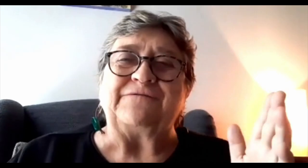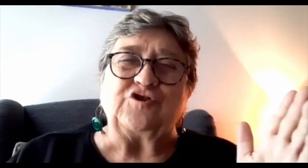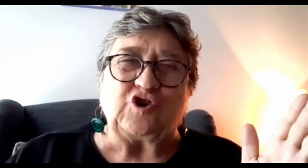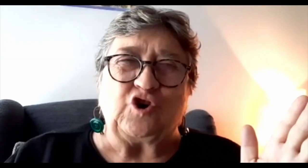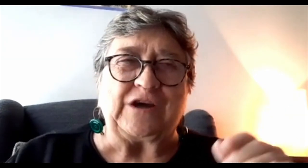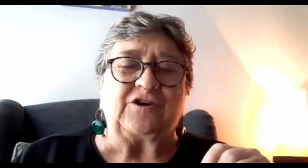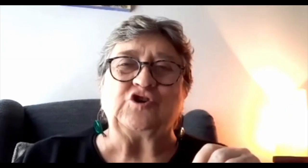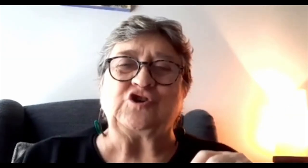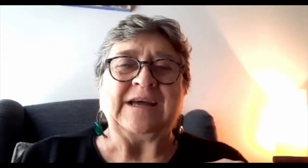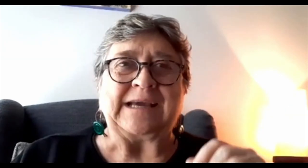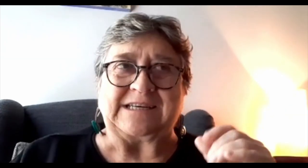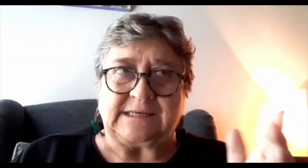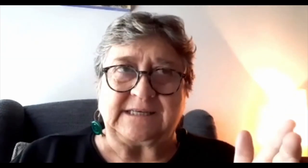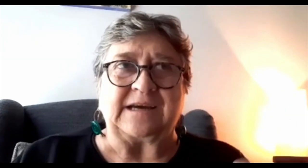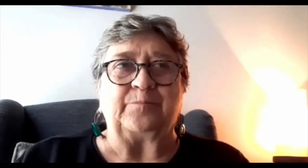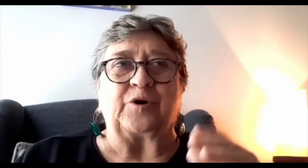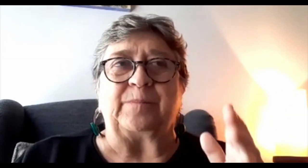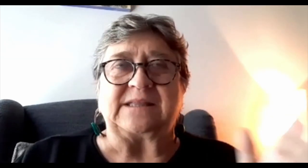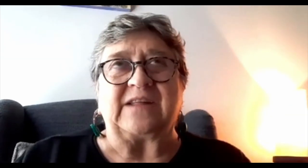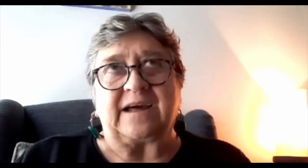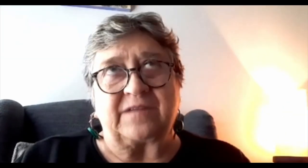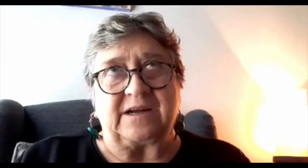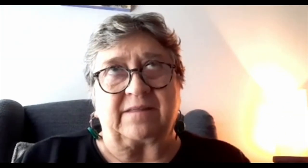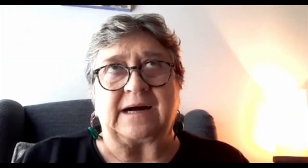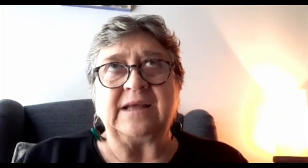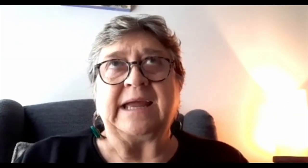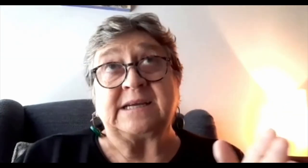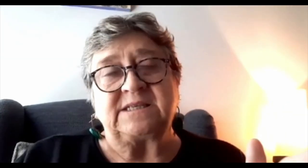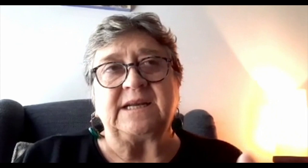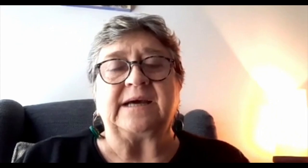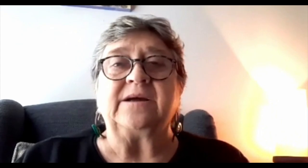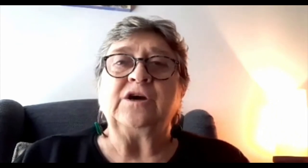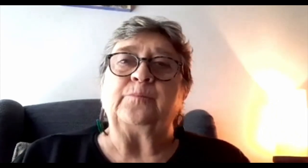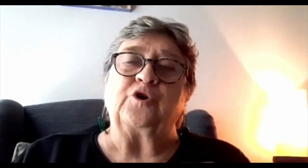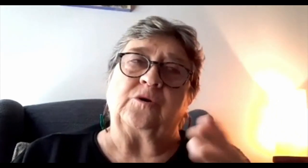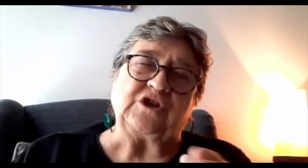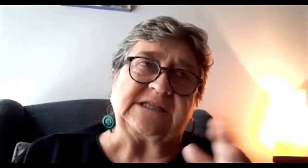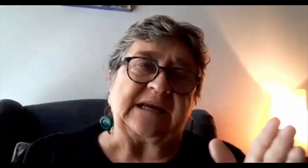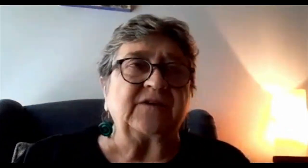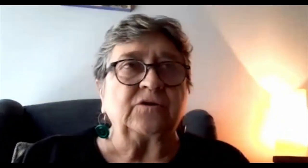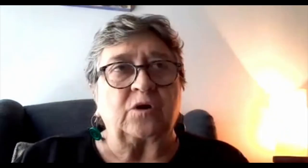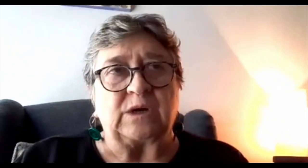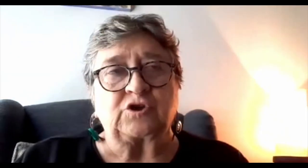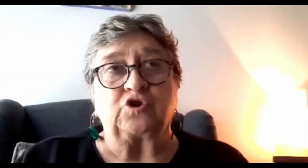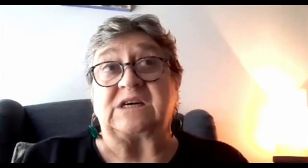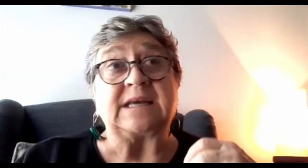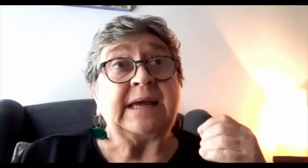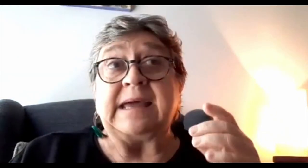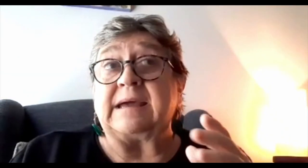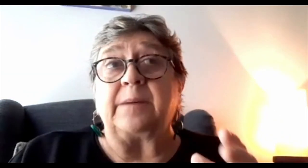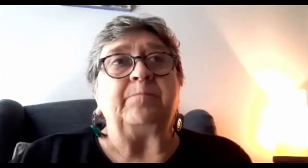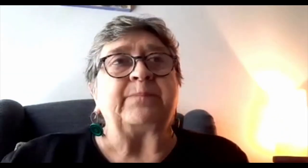algunos enfados lógicos que existen por parte de la izquierda en Chile por cómo se están haciendo algunas